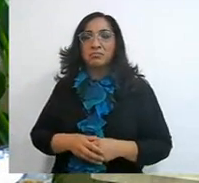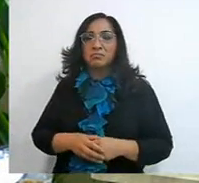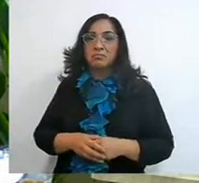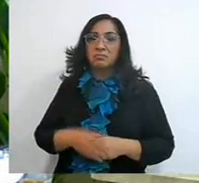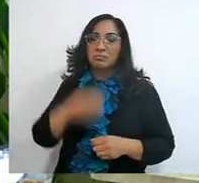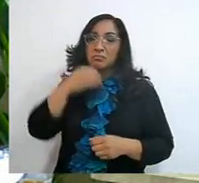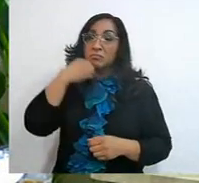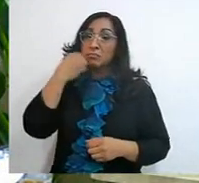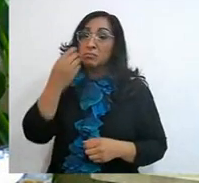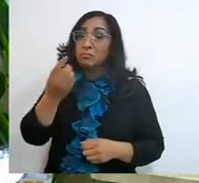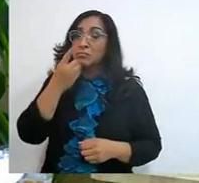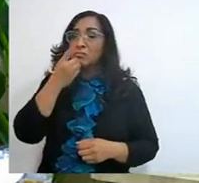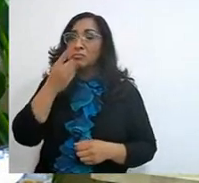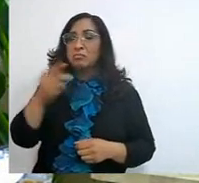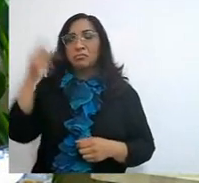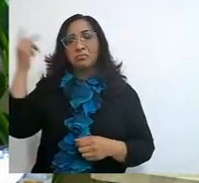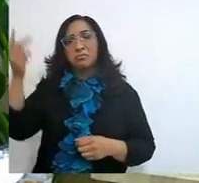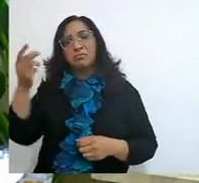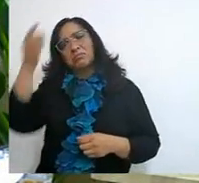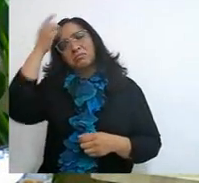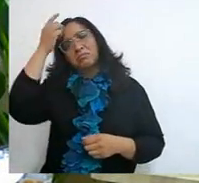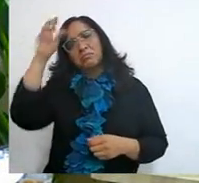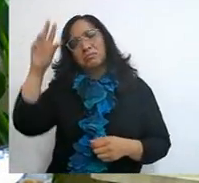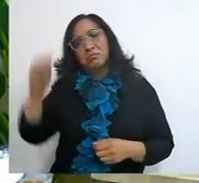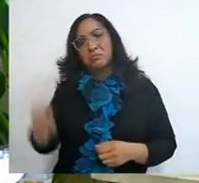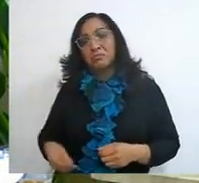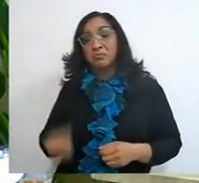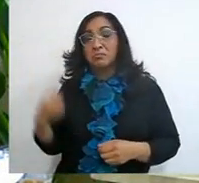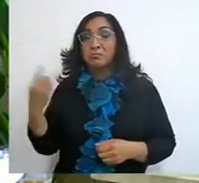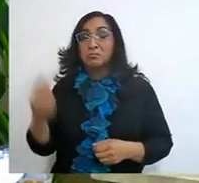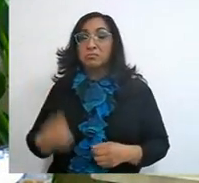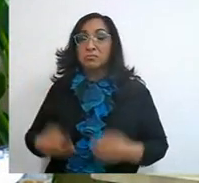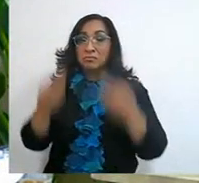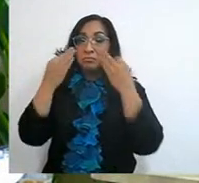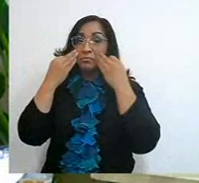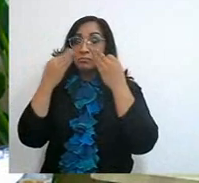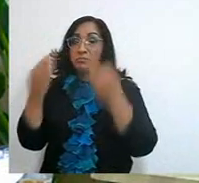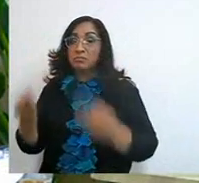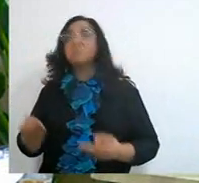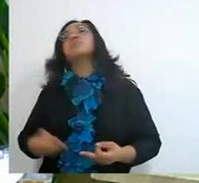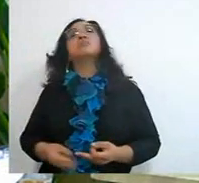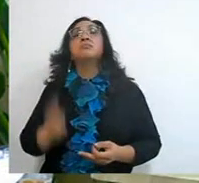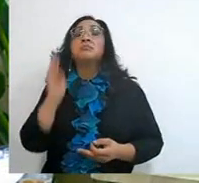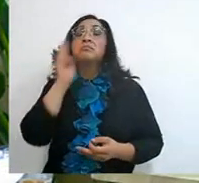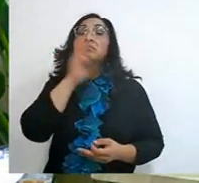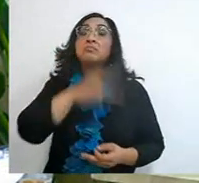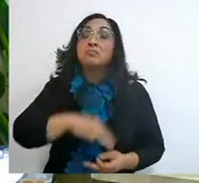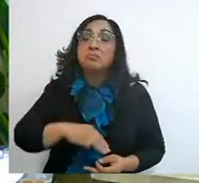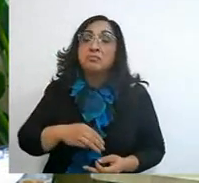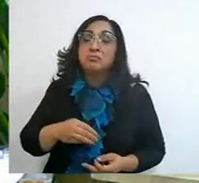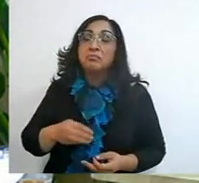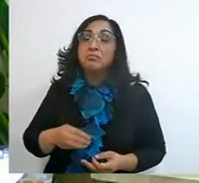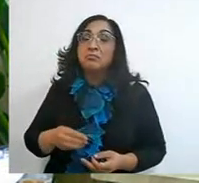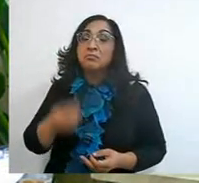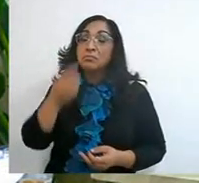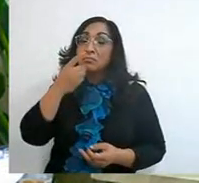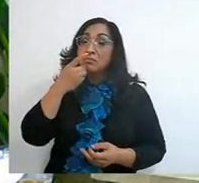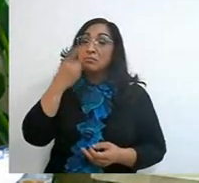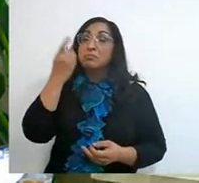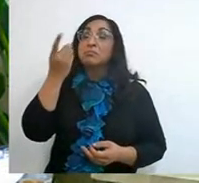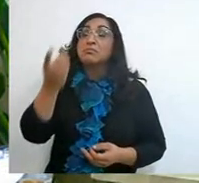Pues yo quiero hoy exhortarte, pueblo de Dios, a no ser testigo falso. Te quiero exhortar a cambiar,